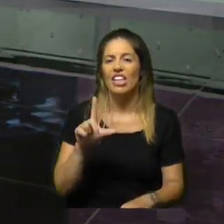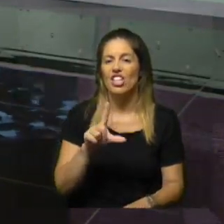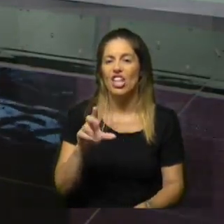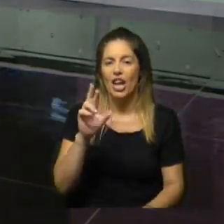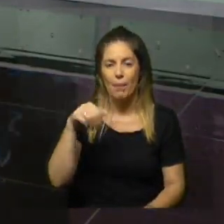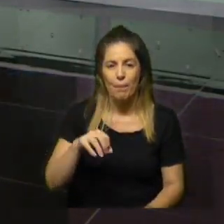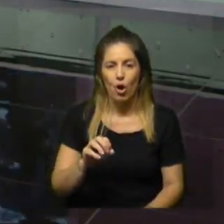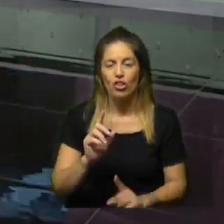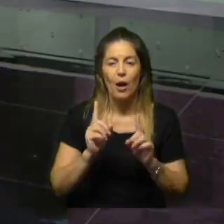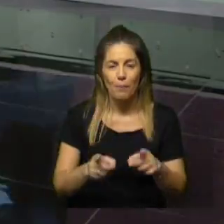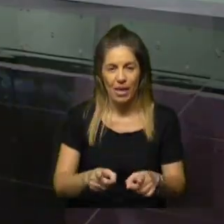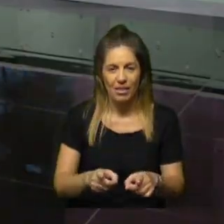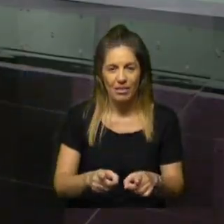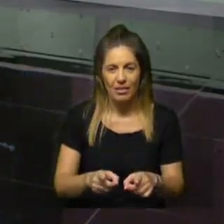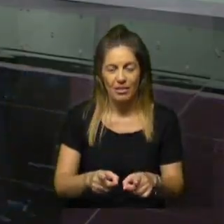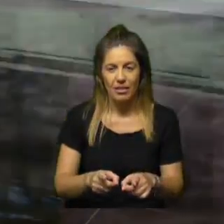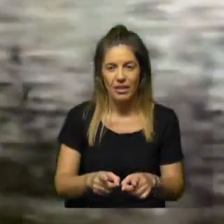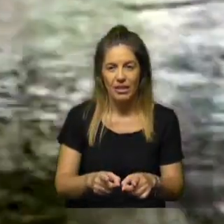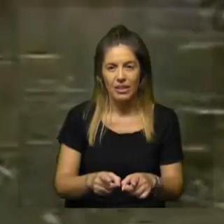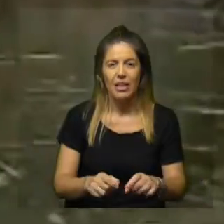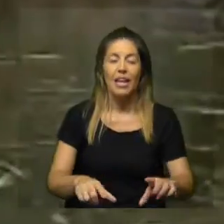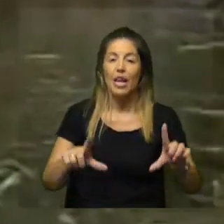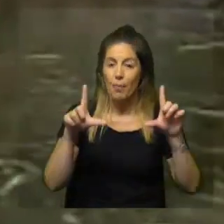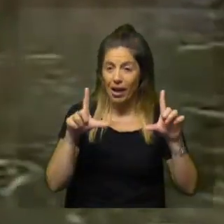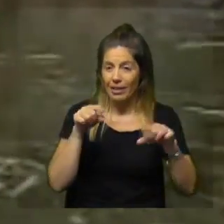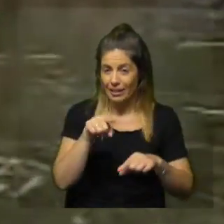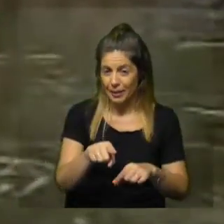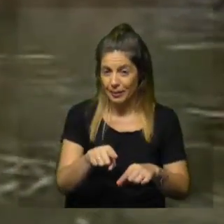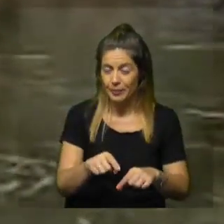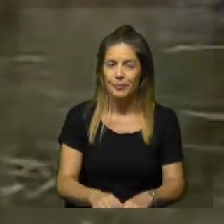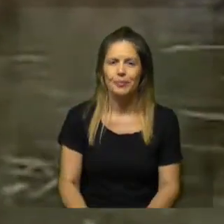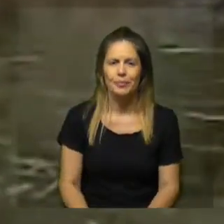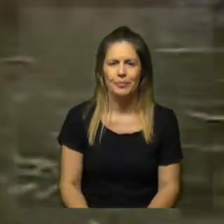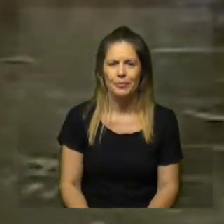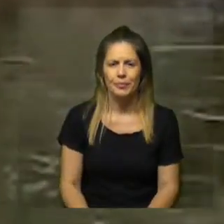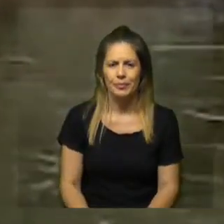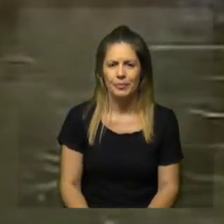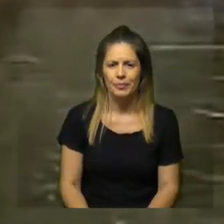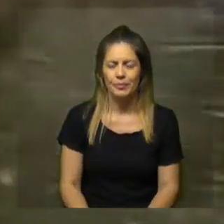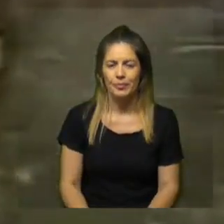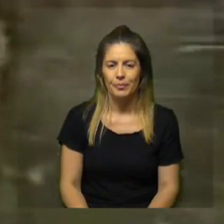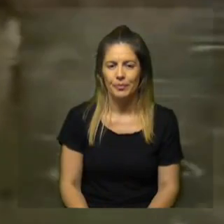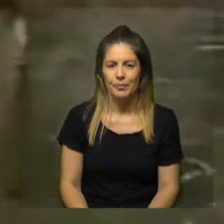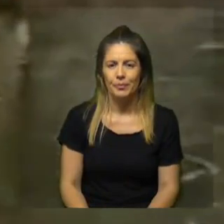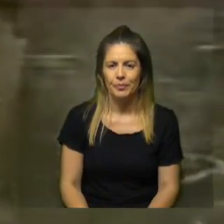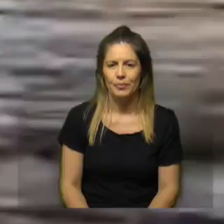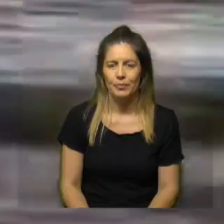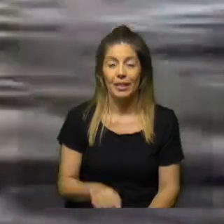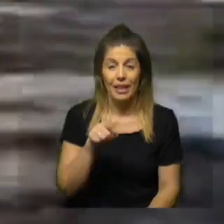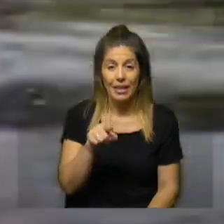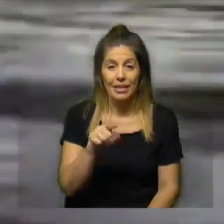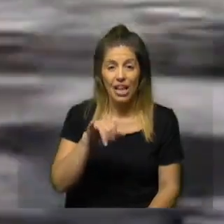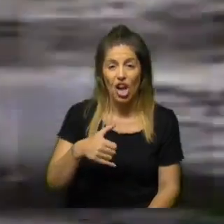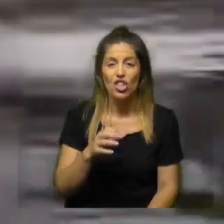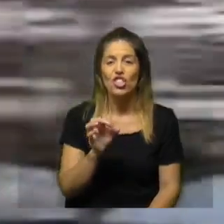decirlo. A ver, tiene imágenes de Yoti. Raúl Antoine, que me pasó la Esa es Yoti. ¿Esa es